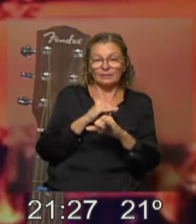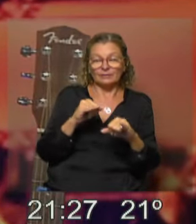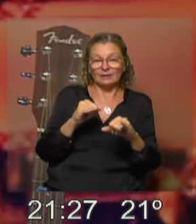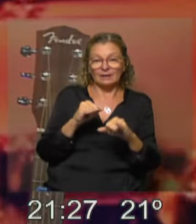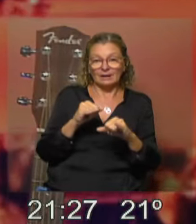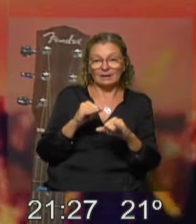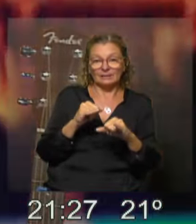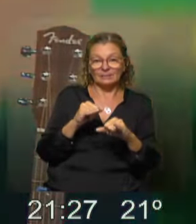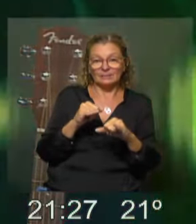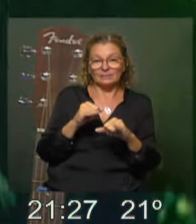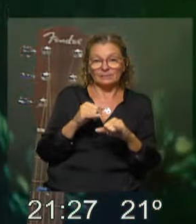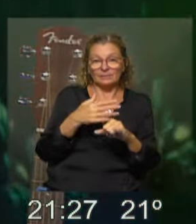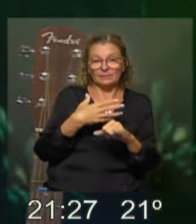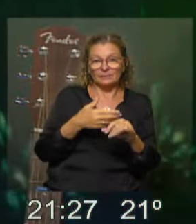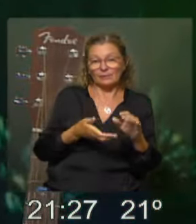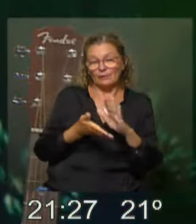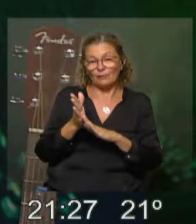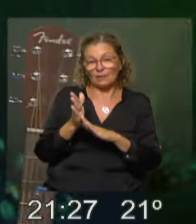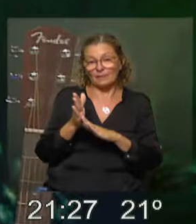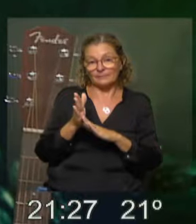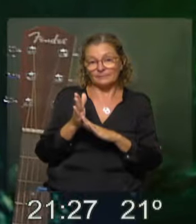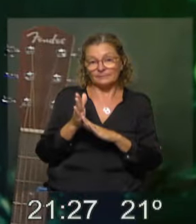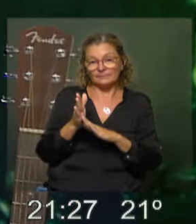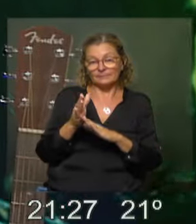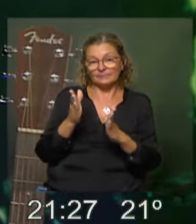terminó yéndose como manager, que ahora